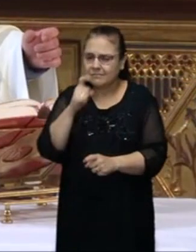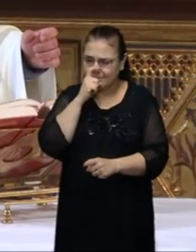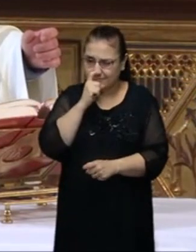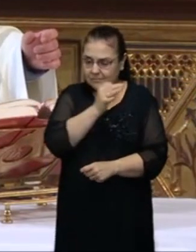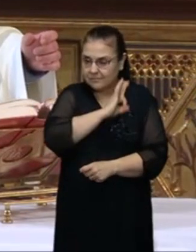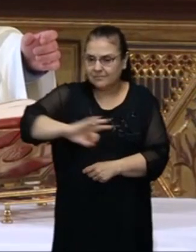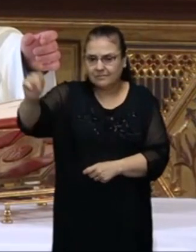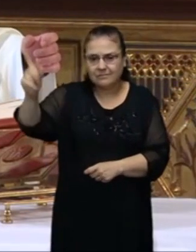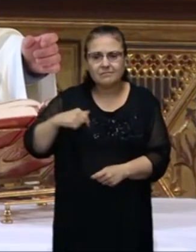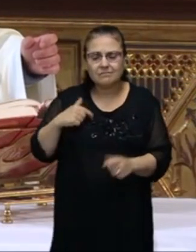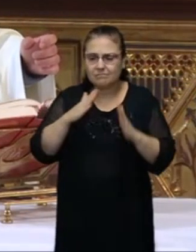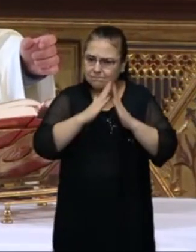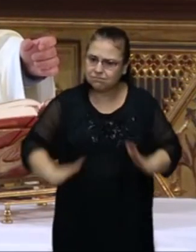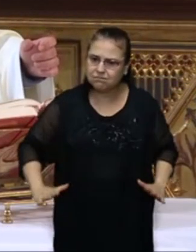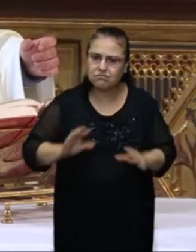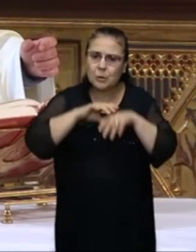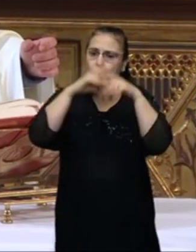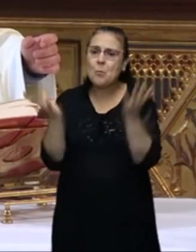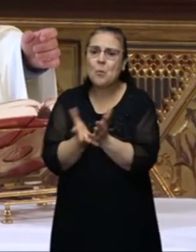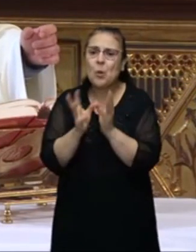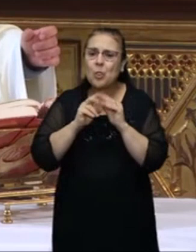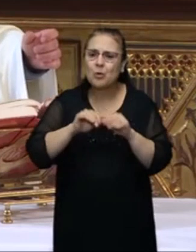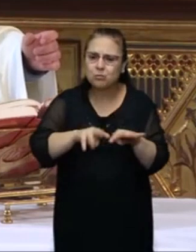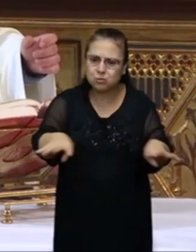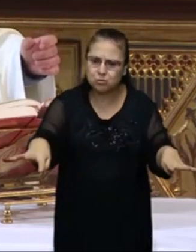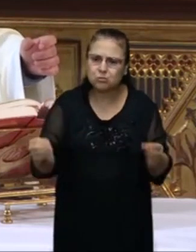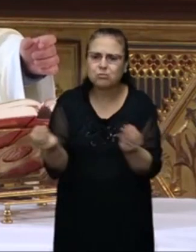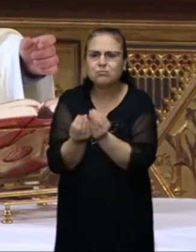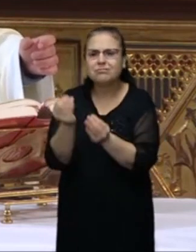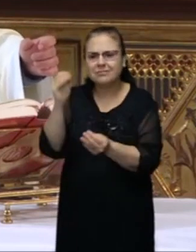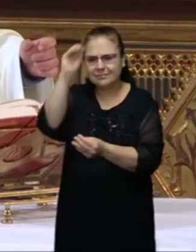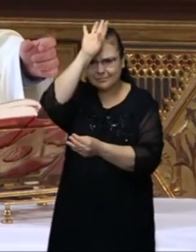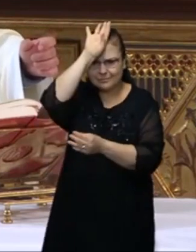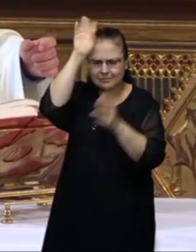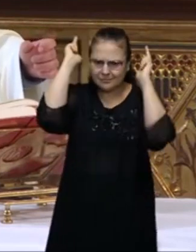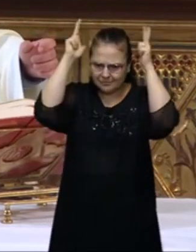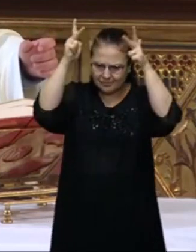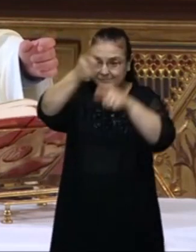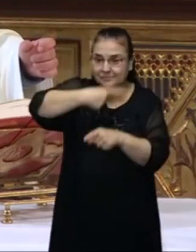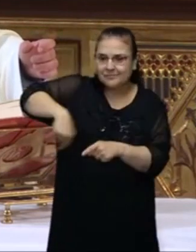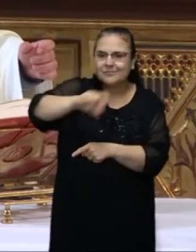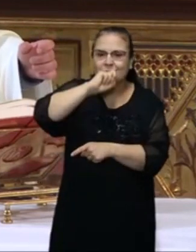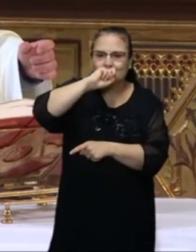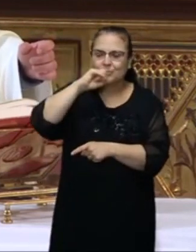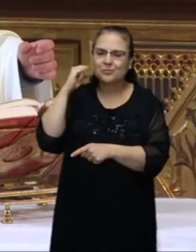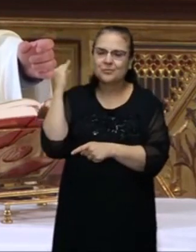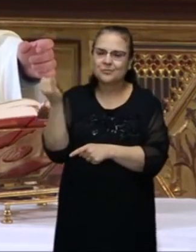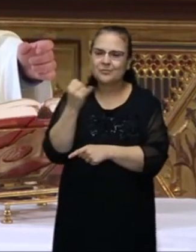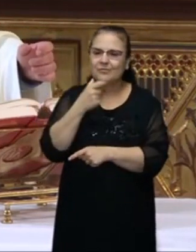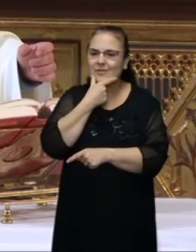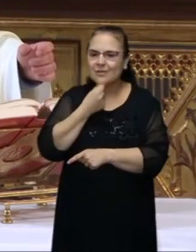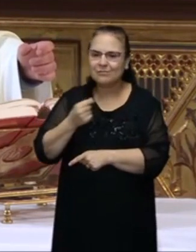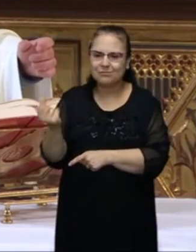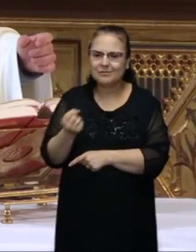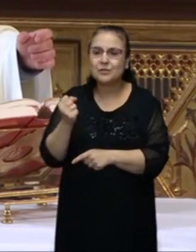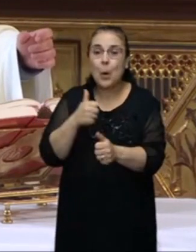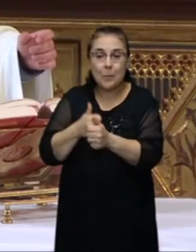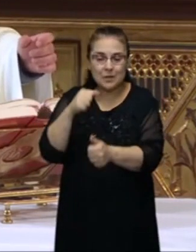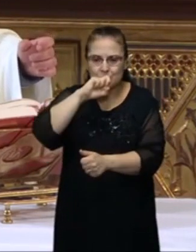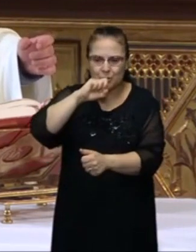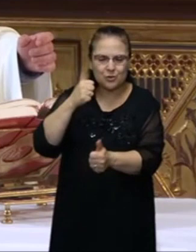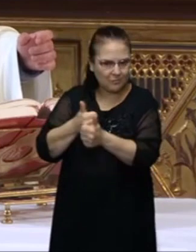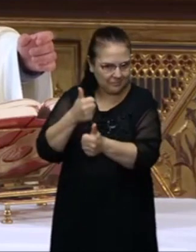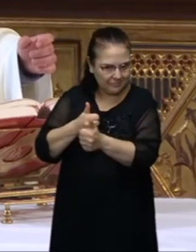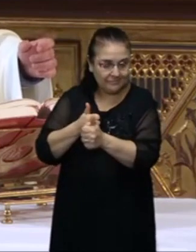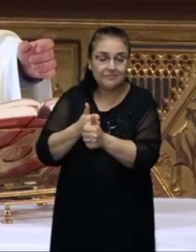Acuérdate, Señor, de tu Iglesia extendida por toda la tierra, y con el Papa Francisco, con nuestro obispo José y sus obispos auxiliares,